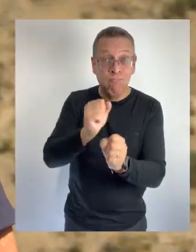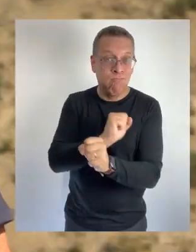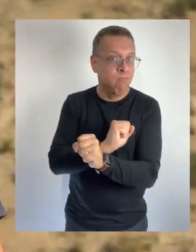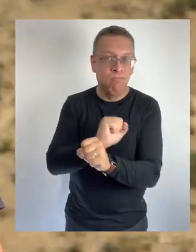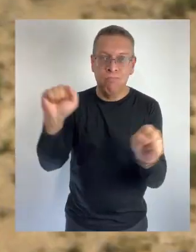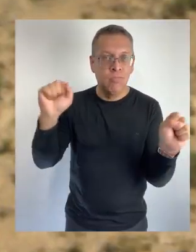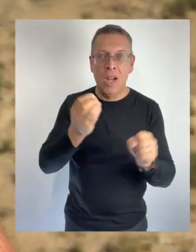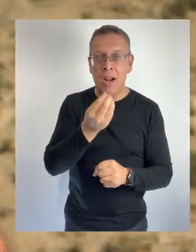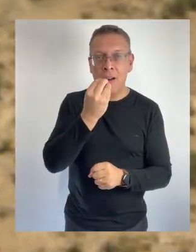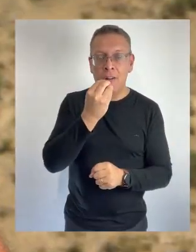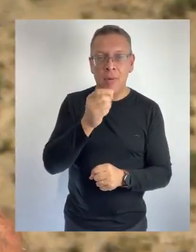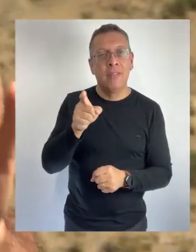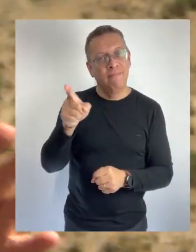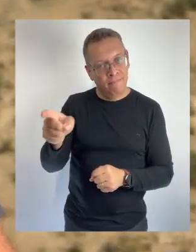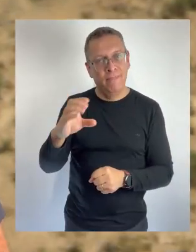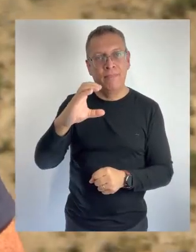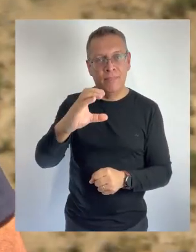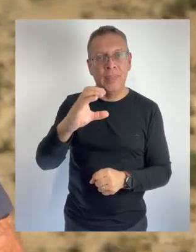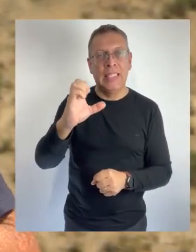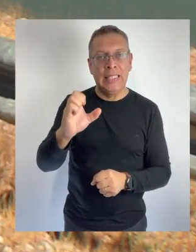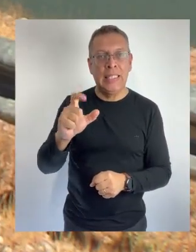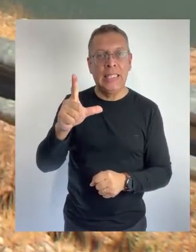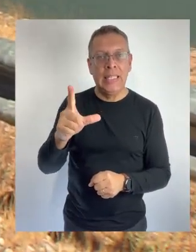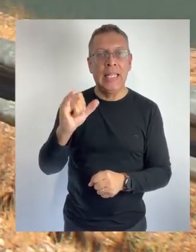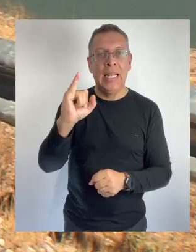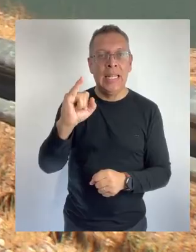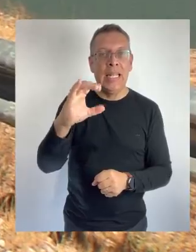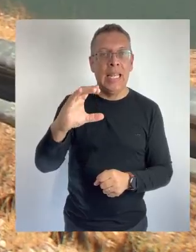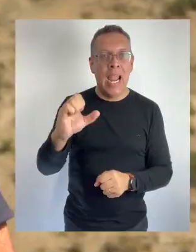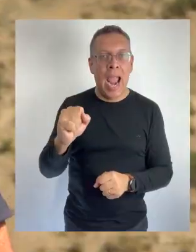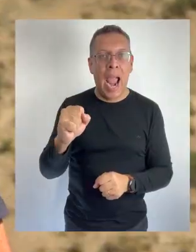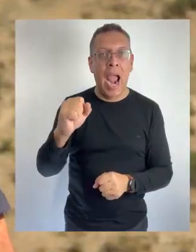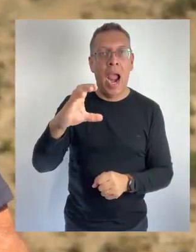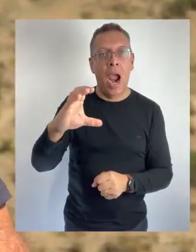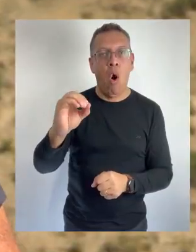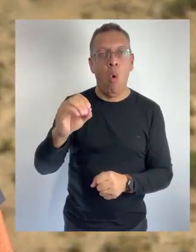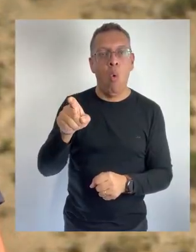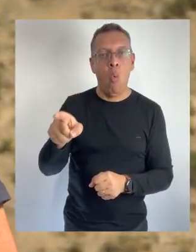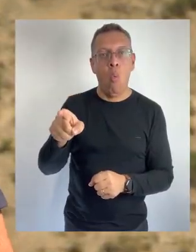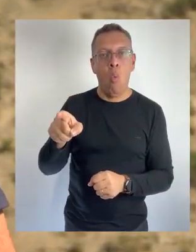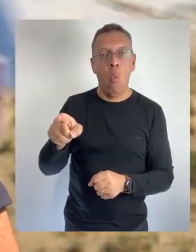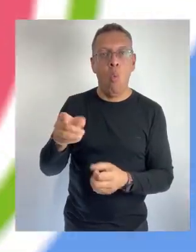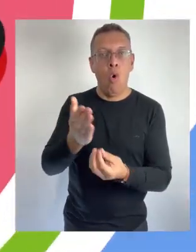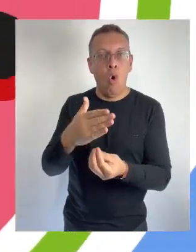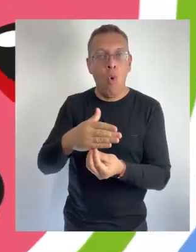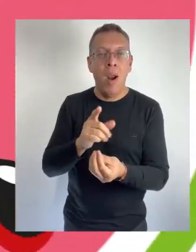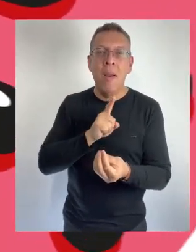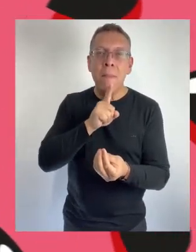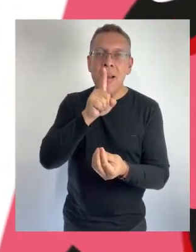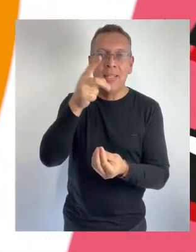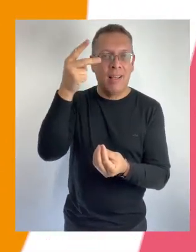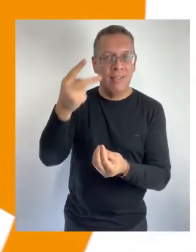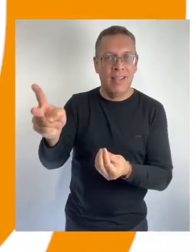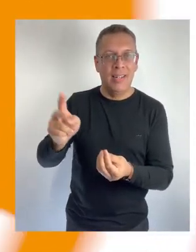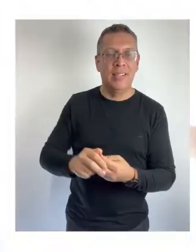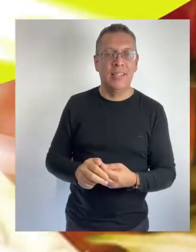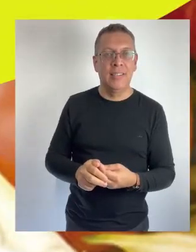Por celíacos, perfecto. Entonces tenemos otro programa ya que vamos a hacer más adelante, también con la comida.